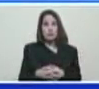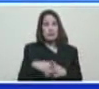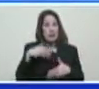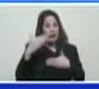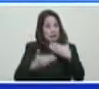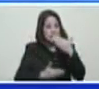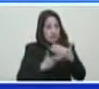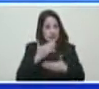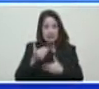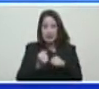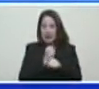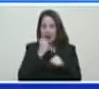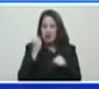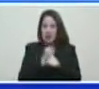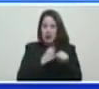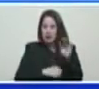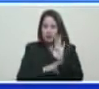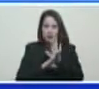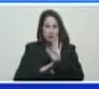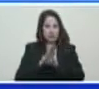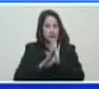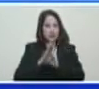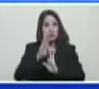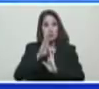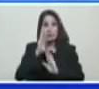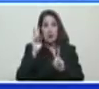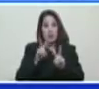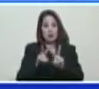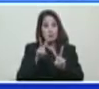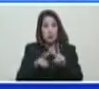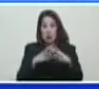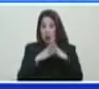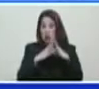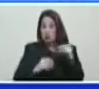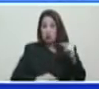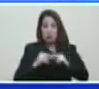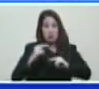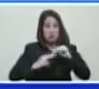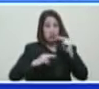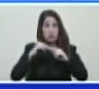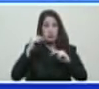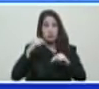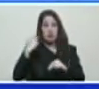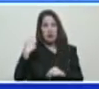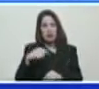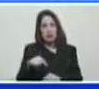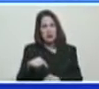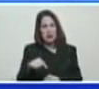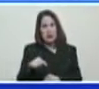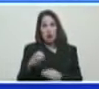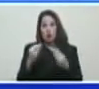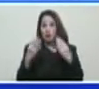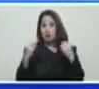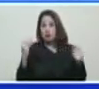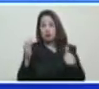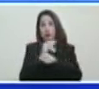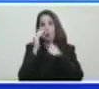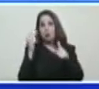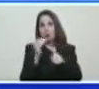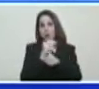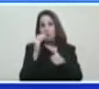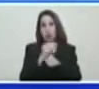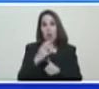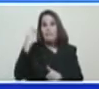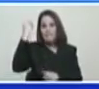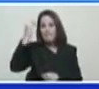grande desarrollar la gran misión vivienda Venezuela y todas las misiones para tener grandes logros quien piensa en